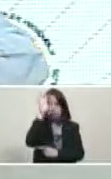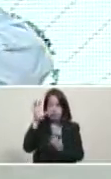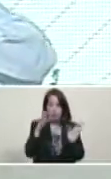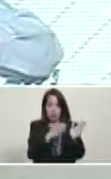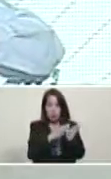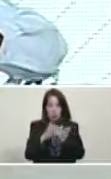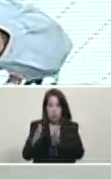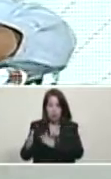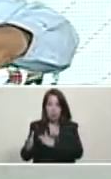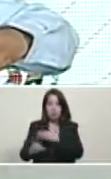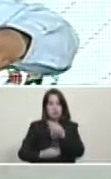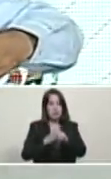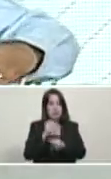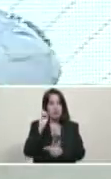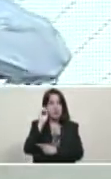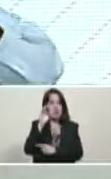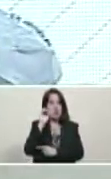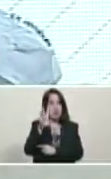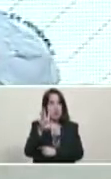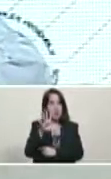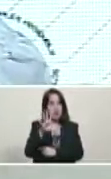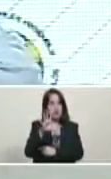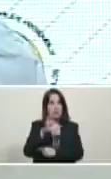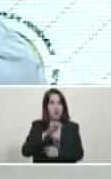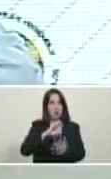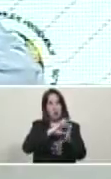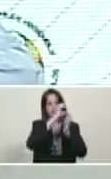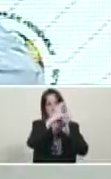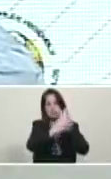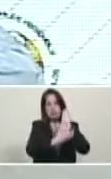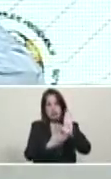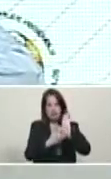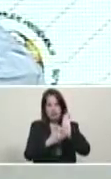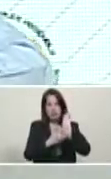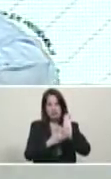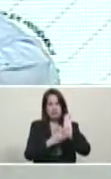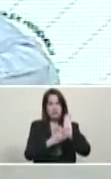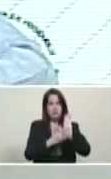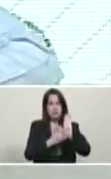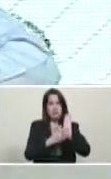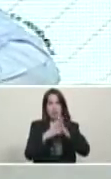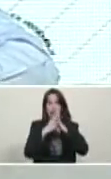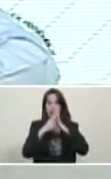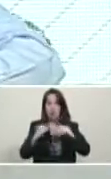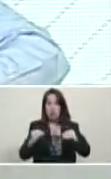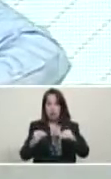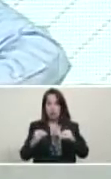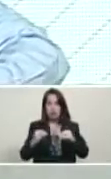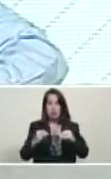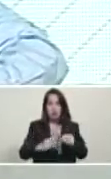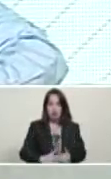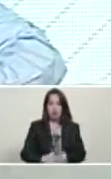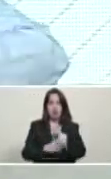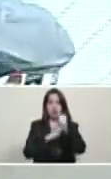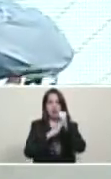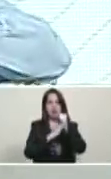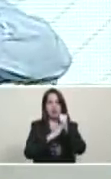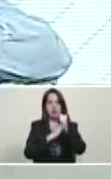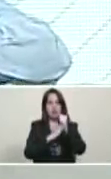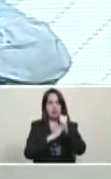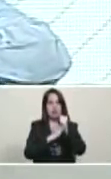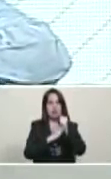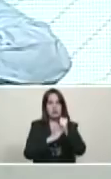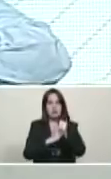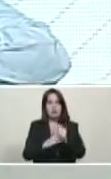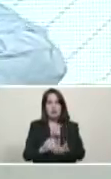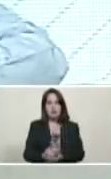hay una asamblea por continente y luego todos los delegados vienen